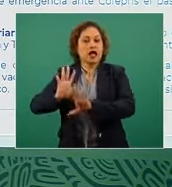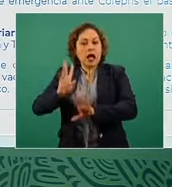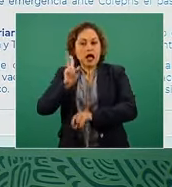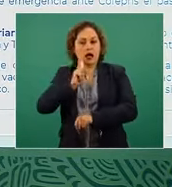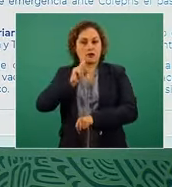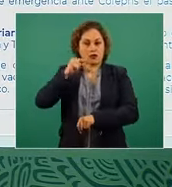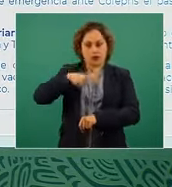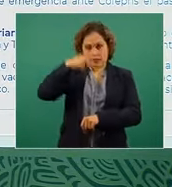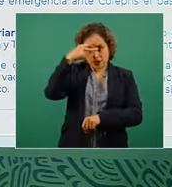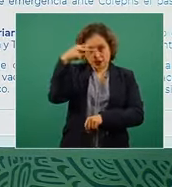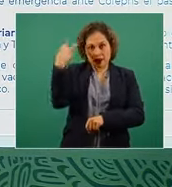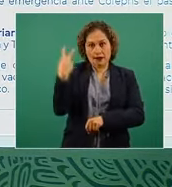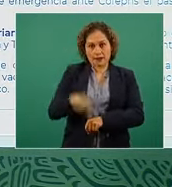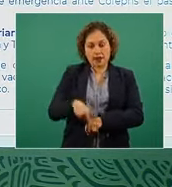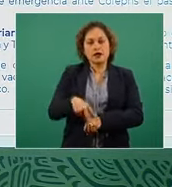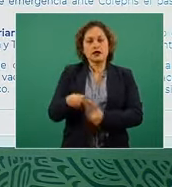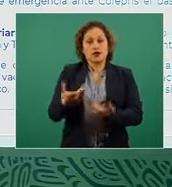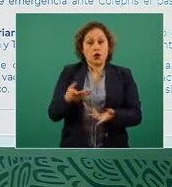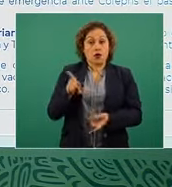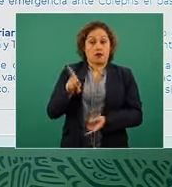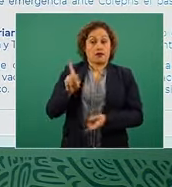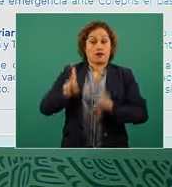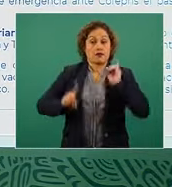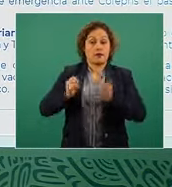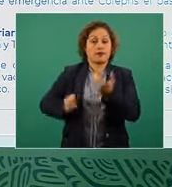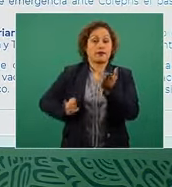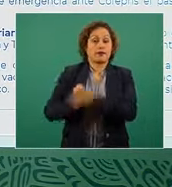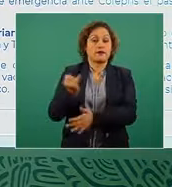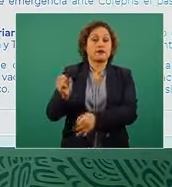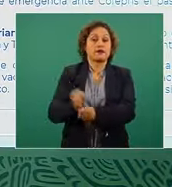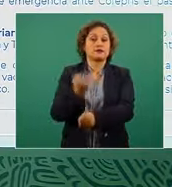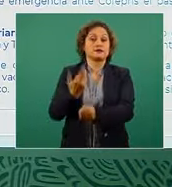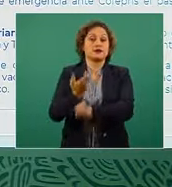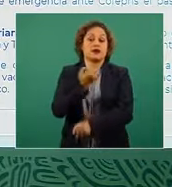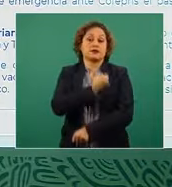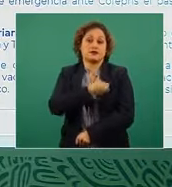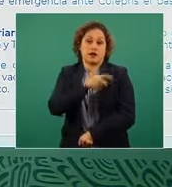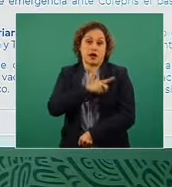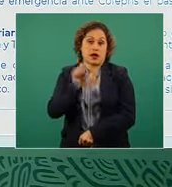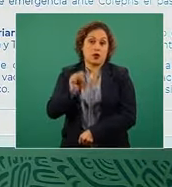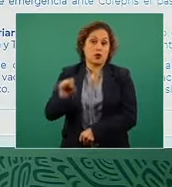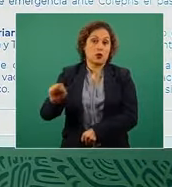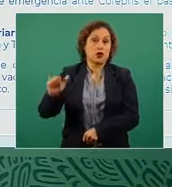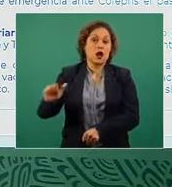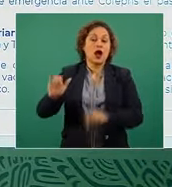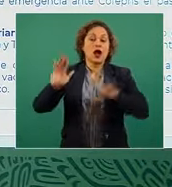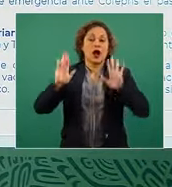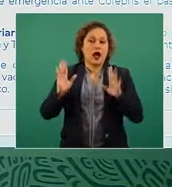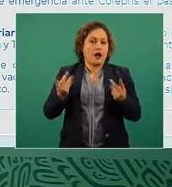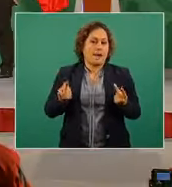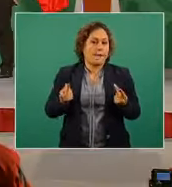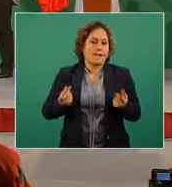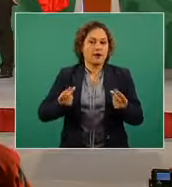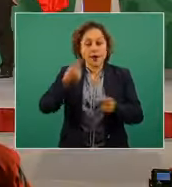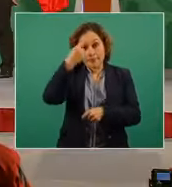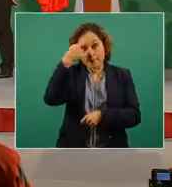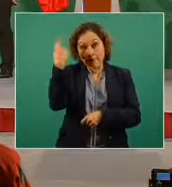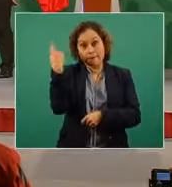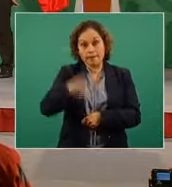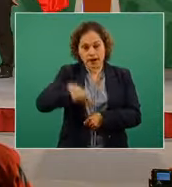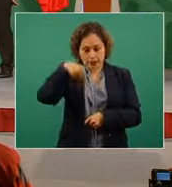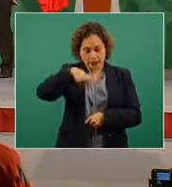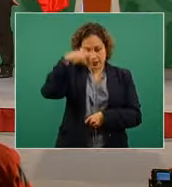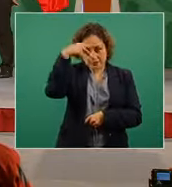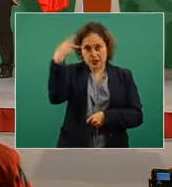de considerarlo así, salud, muy pronto, de manera que México pueda también acceder a esas vacunas y ya se